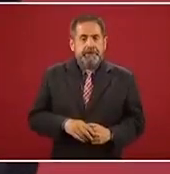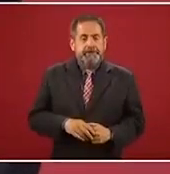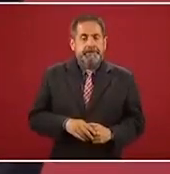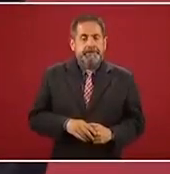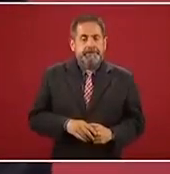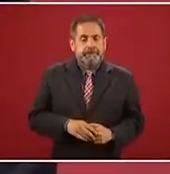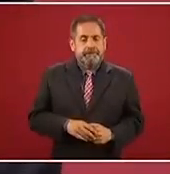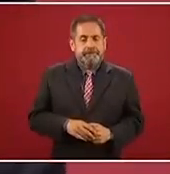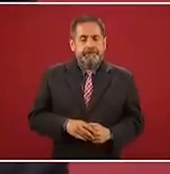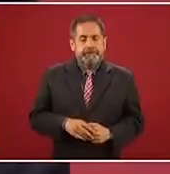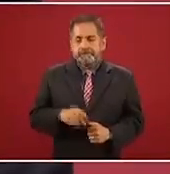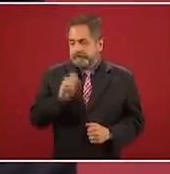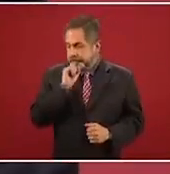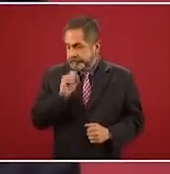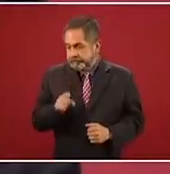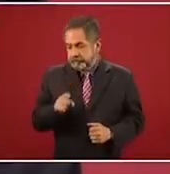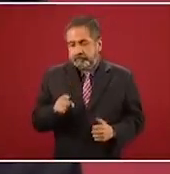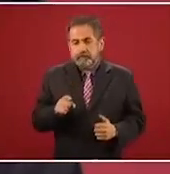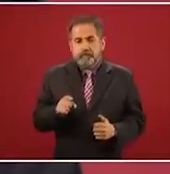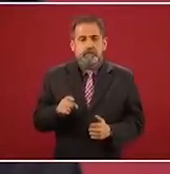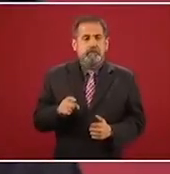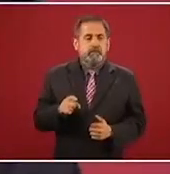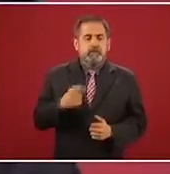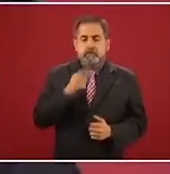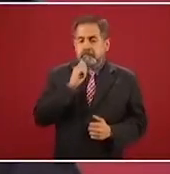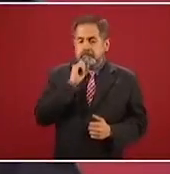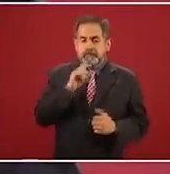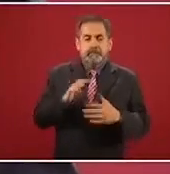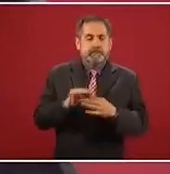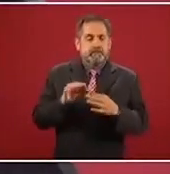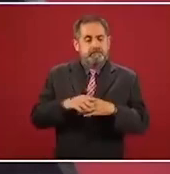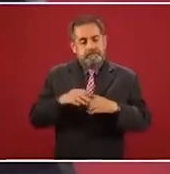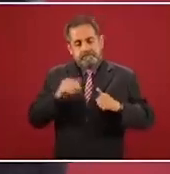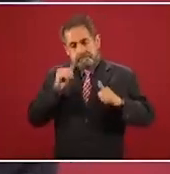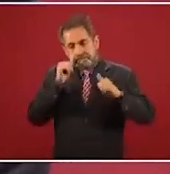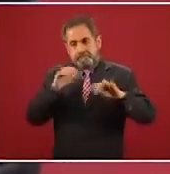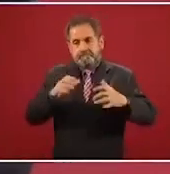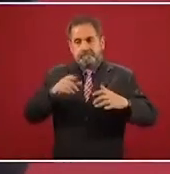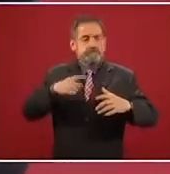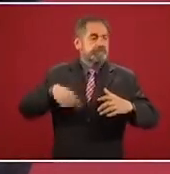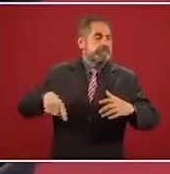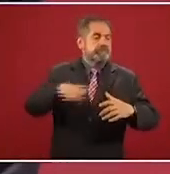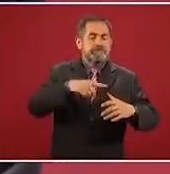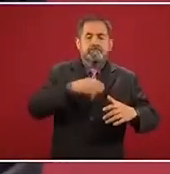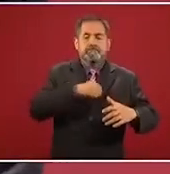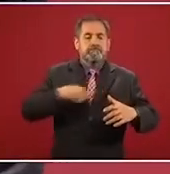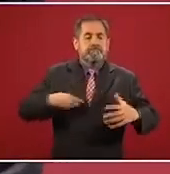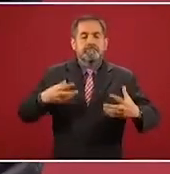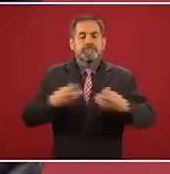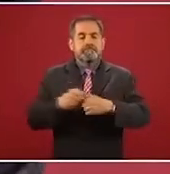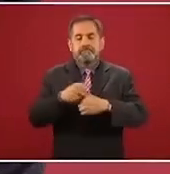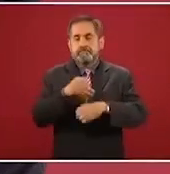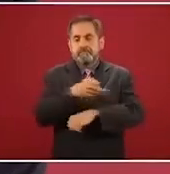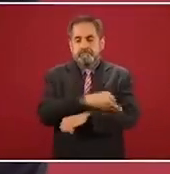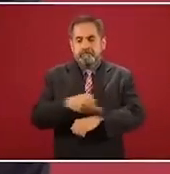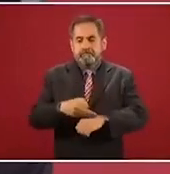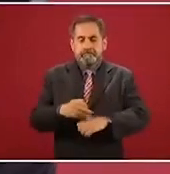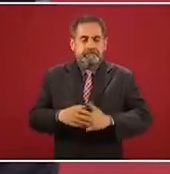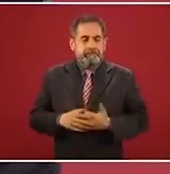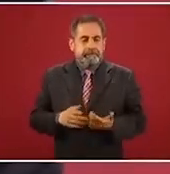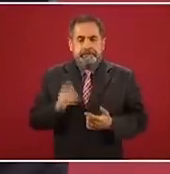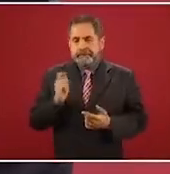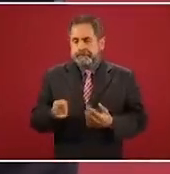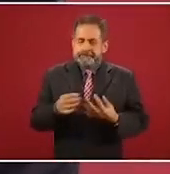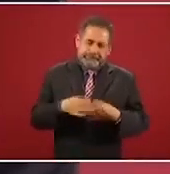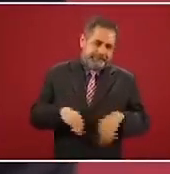los afectos y la atención a todos los miembros de la familia resulta